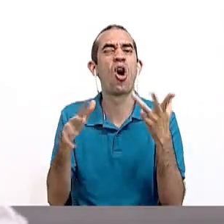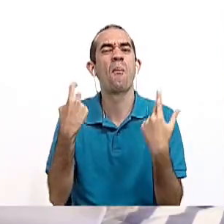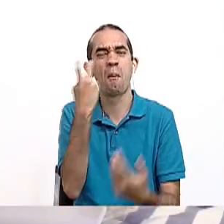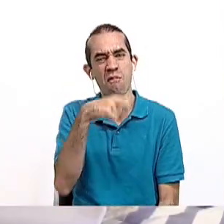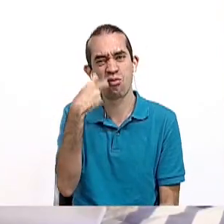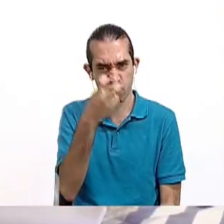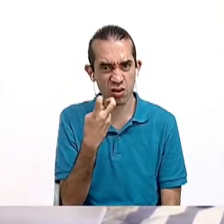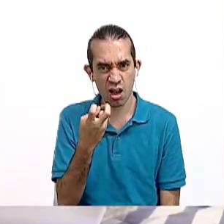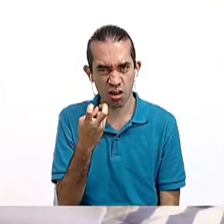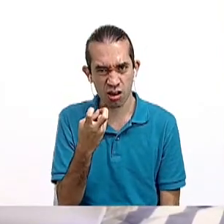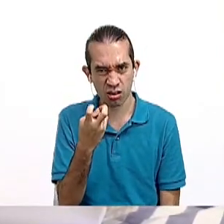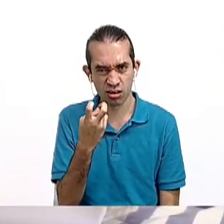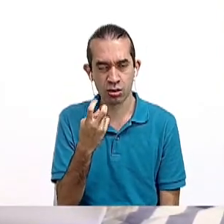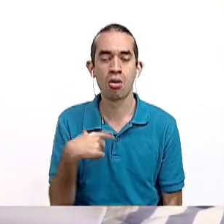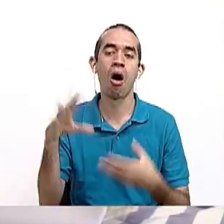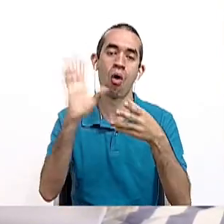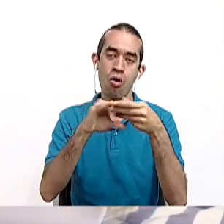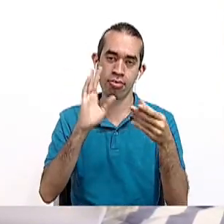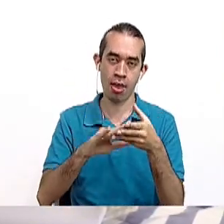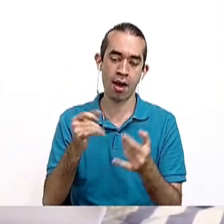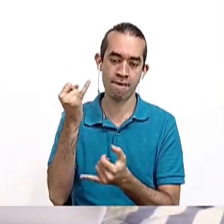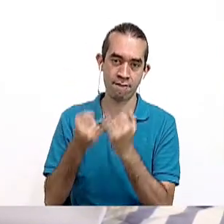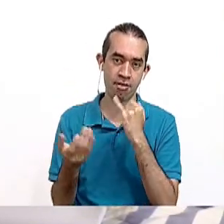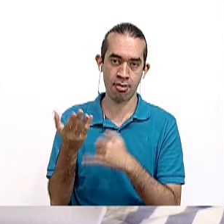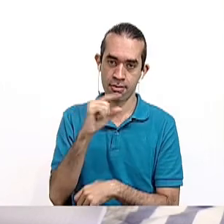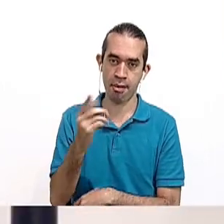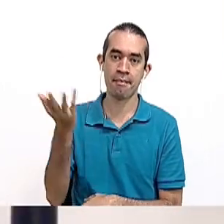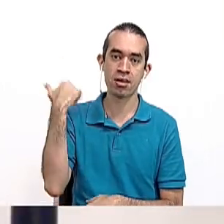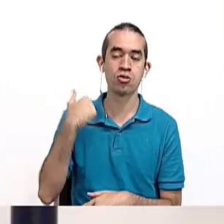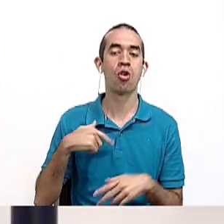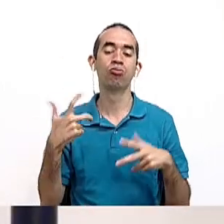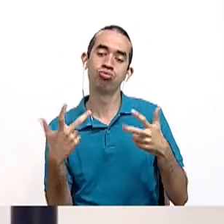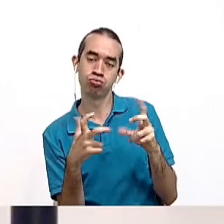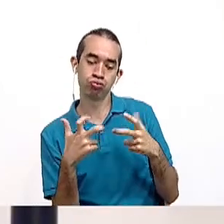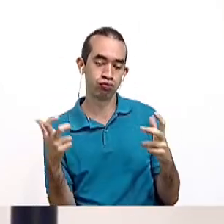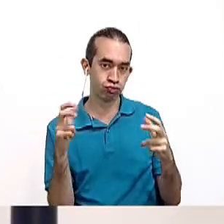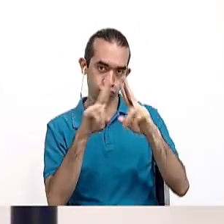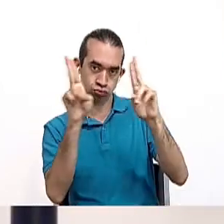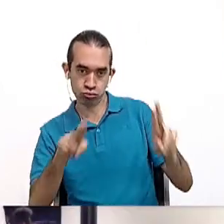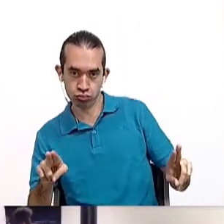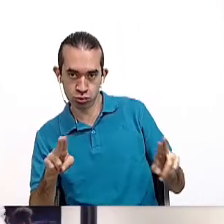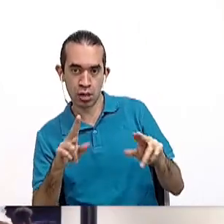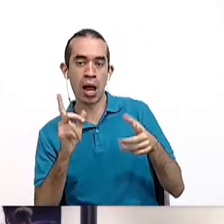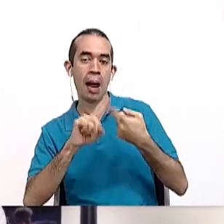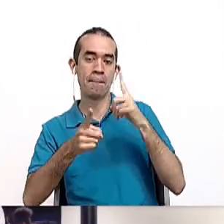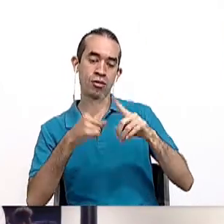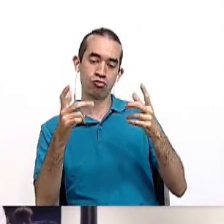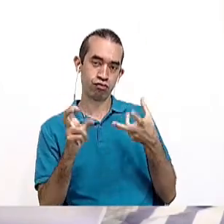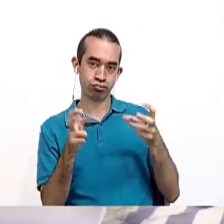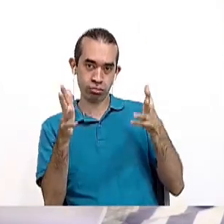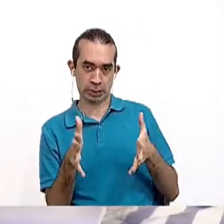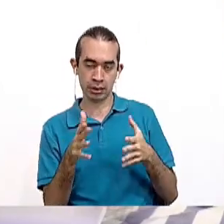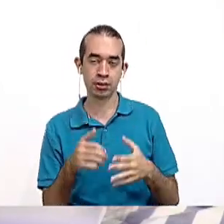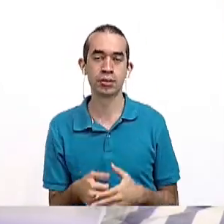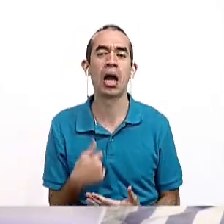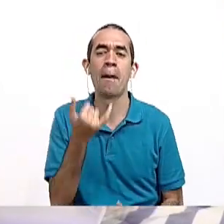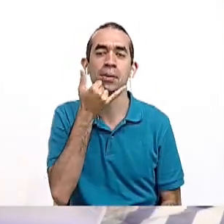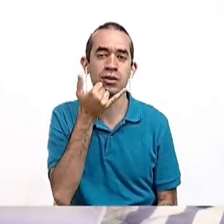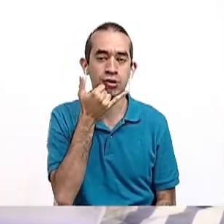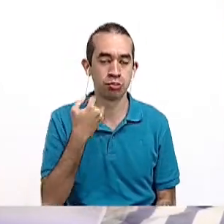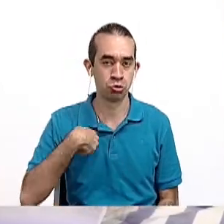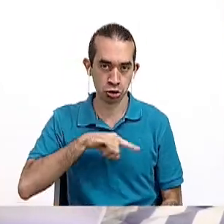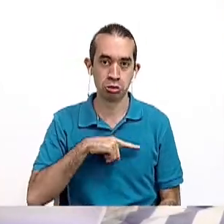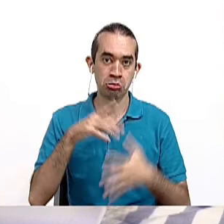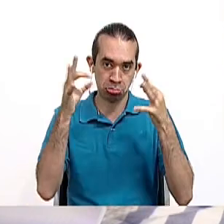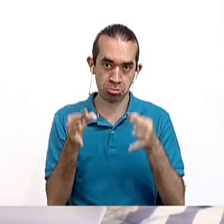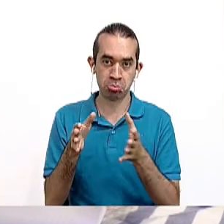pronuncia? Les voy a contar lo que me pasó el fin de semana pasado cuando estaba jugando online con mis amigos gamers. Y esto fue lo que pasó. Bueno, decidimos que